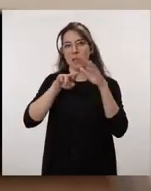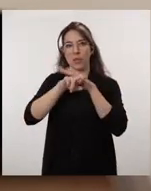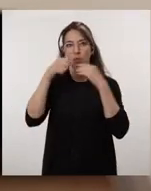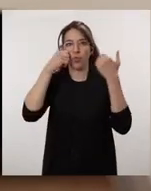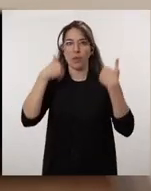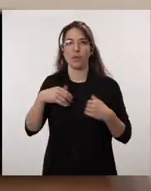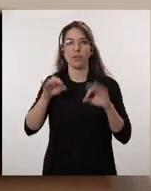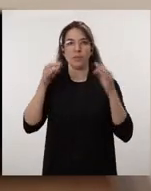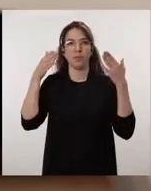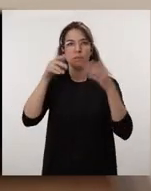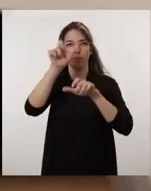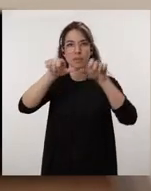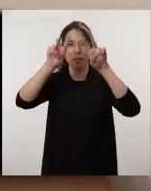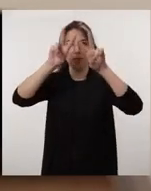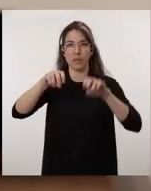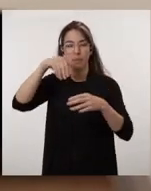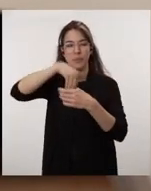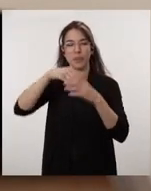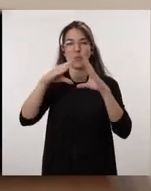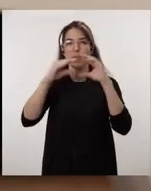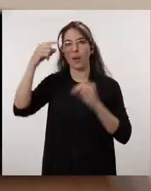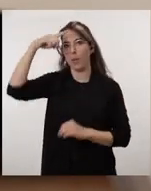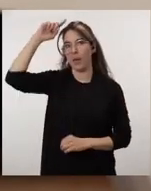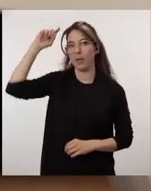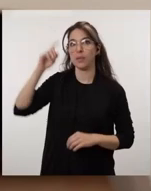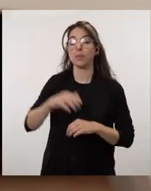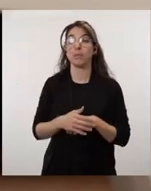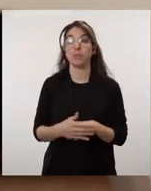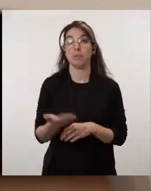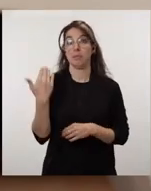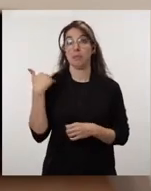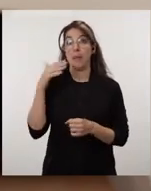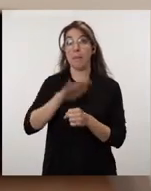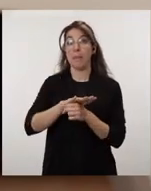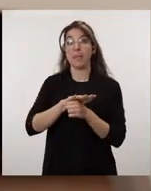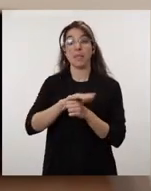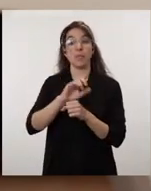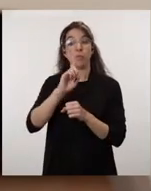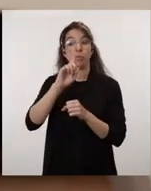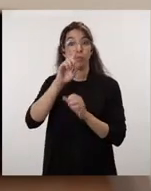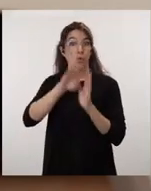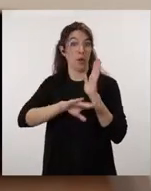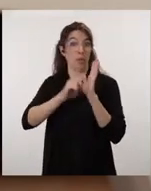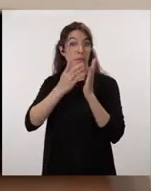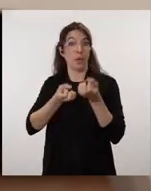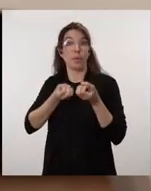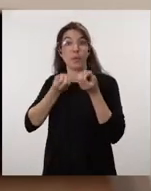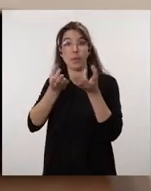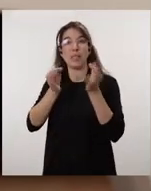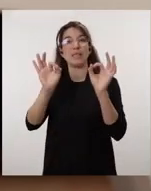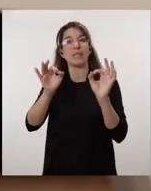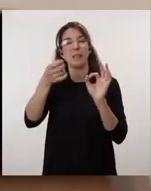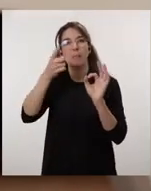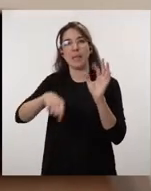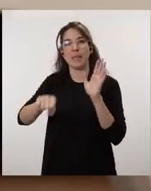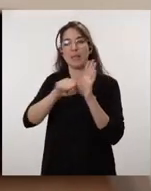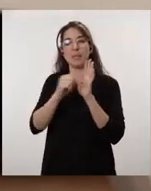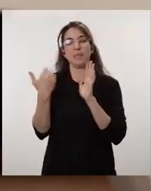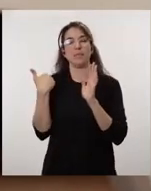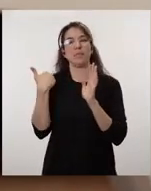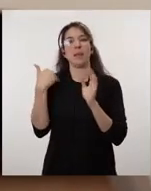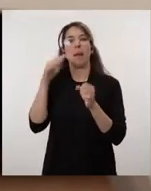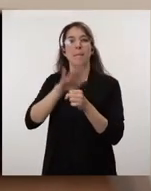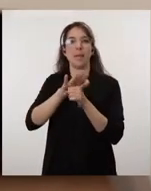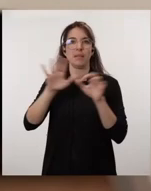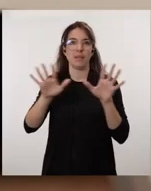de la universidad rey juan carlos el pasado martes se emitió el primer programa del mes del sello el pasado martes 10 de